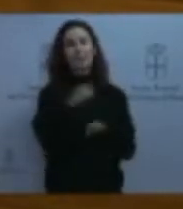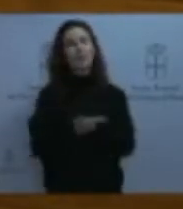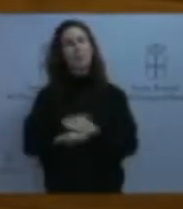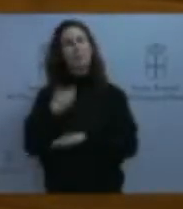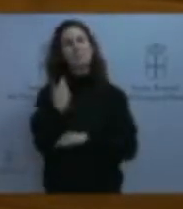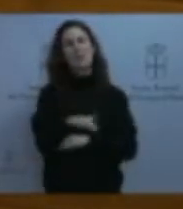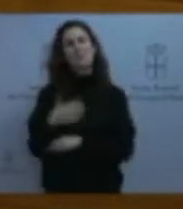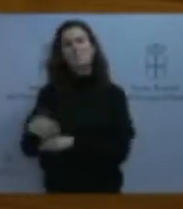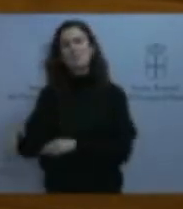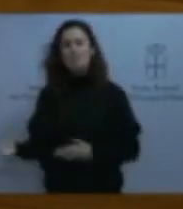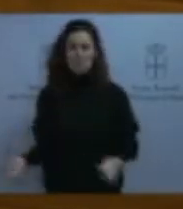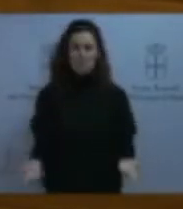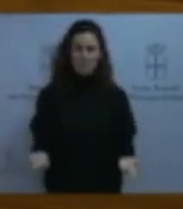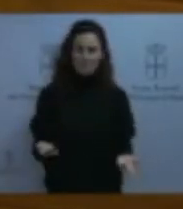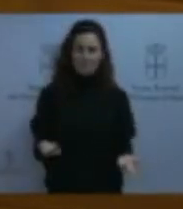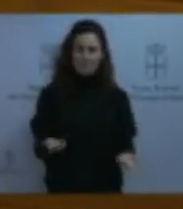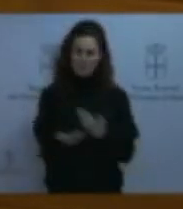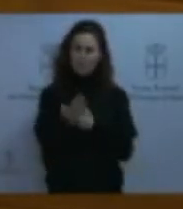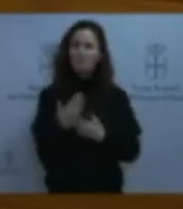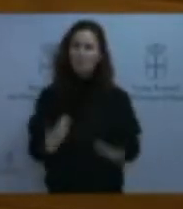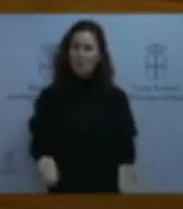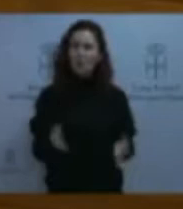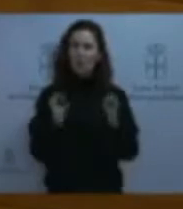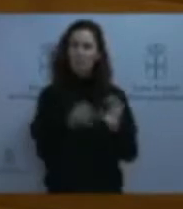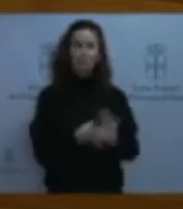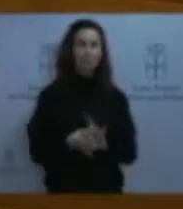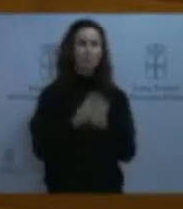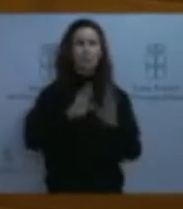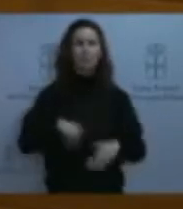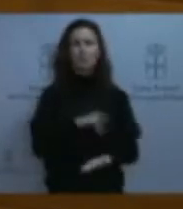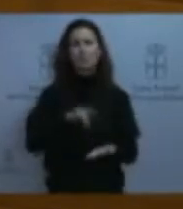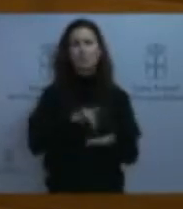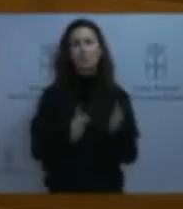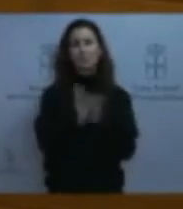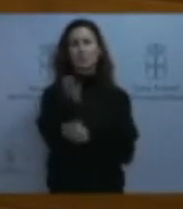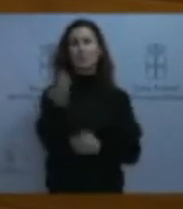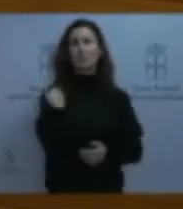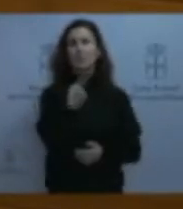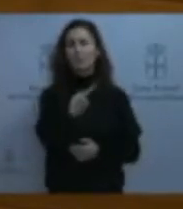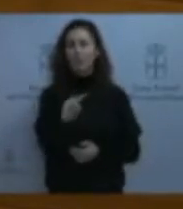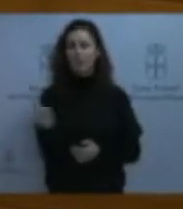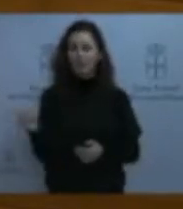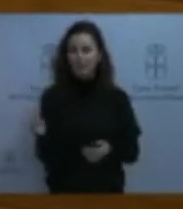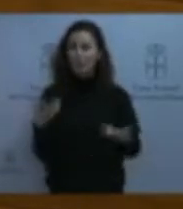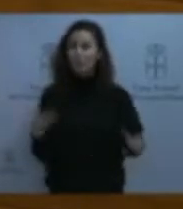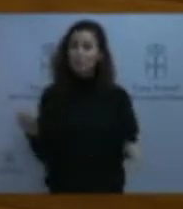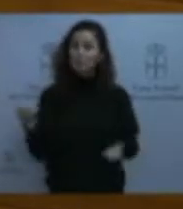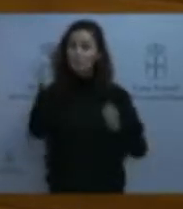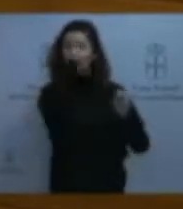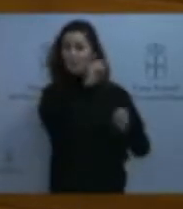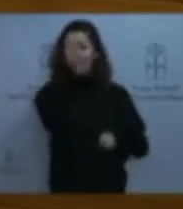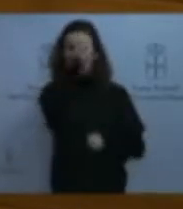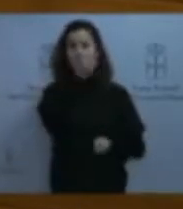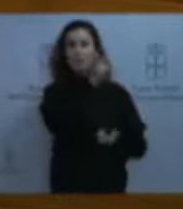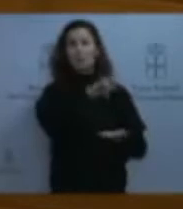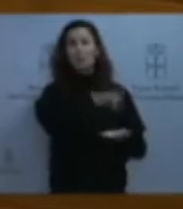relación, vuelvo a repetir, en relación a los incendios, a esta última oleada de incendios de la semana anterior, habrá que opinar cuando existan datos.